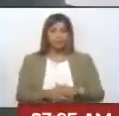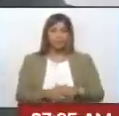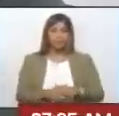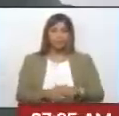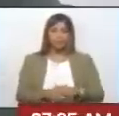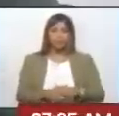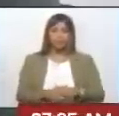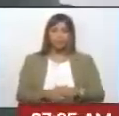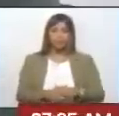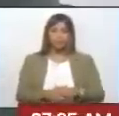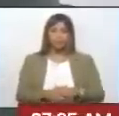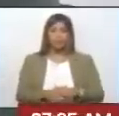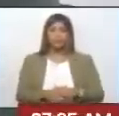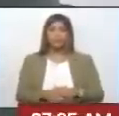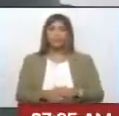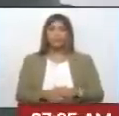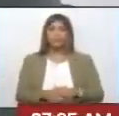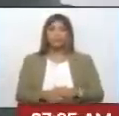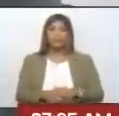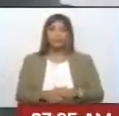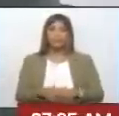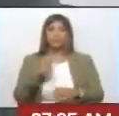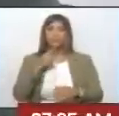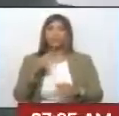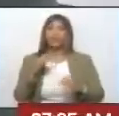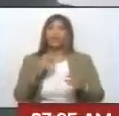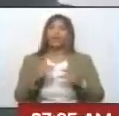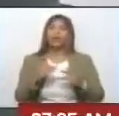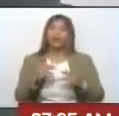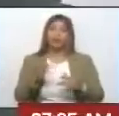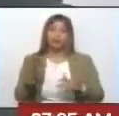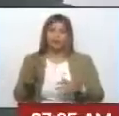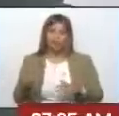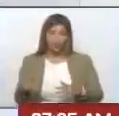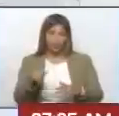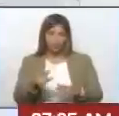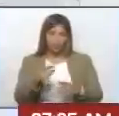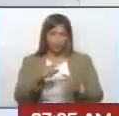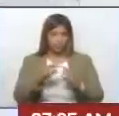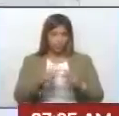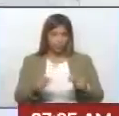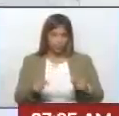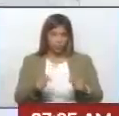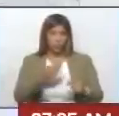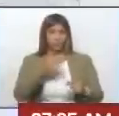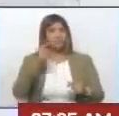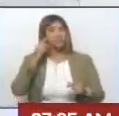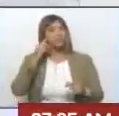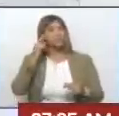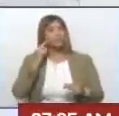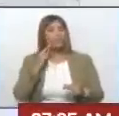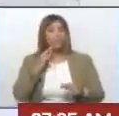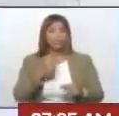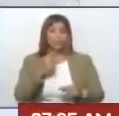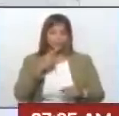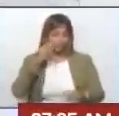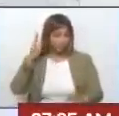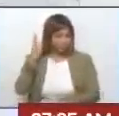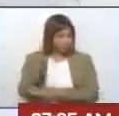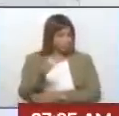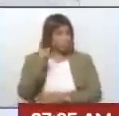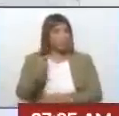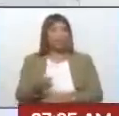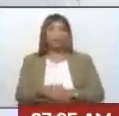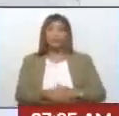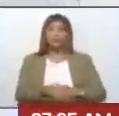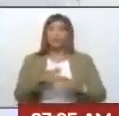padre de la patria decretó guerra a muerte a la corrupción. Él decretó, el decreto de él es de pena de muerte para